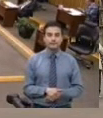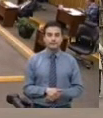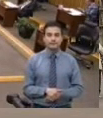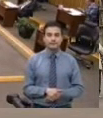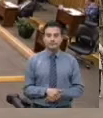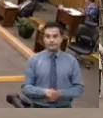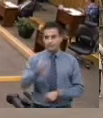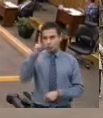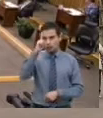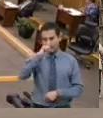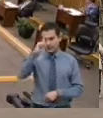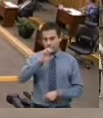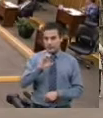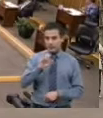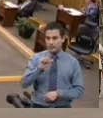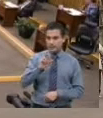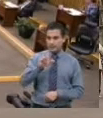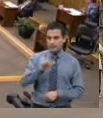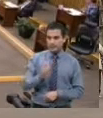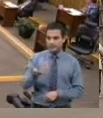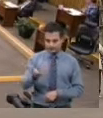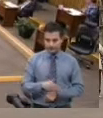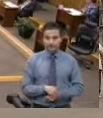La consejera Carla Humphrey.